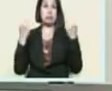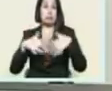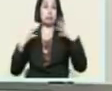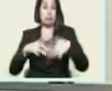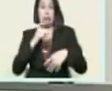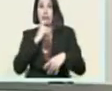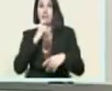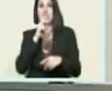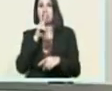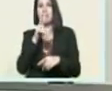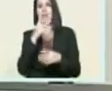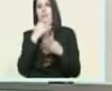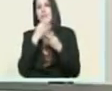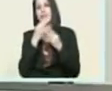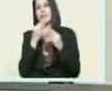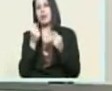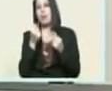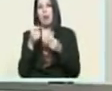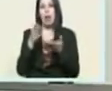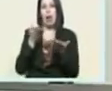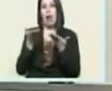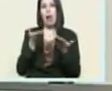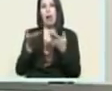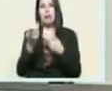Y dos medio suavecitas para disimular.